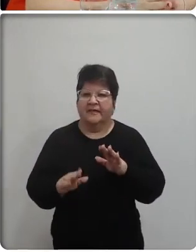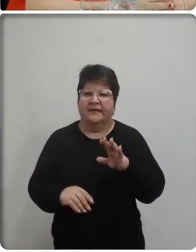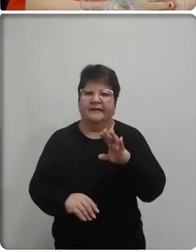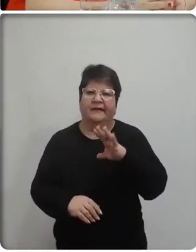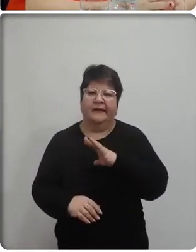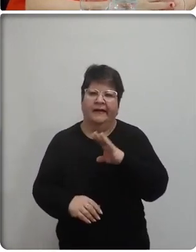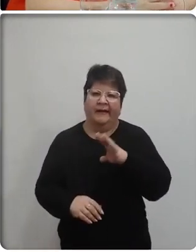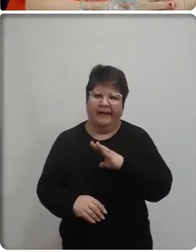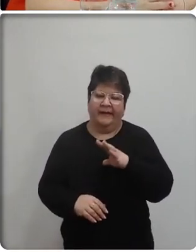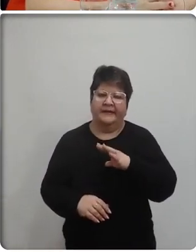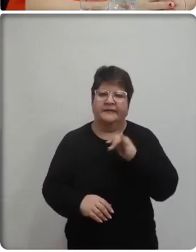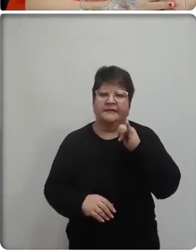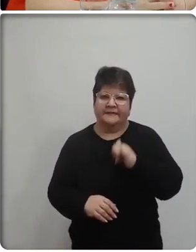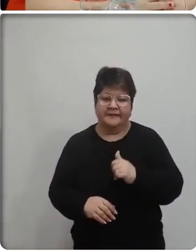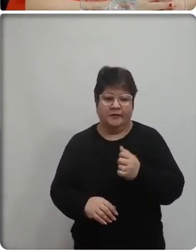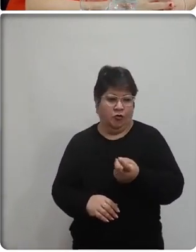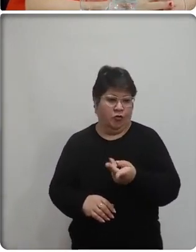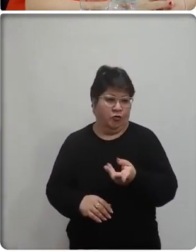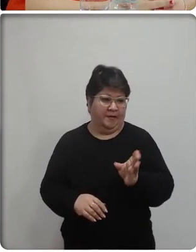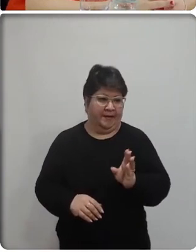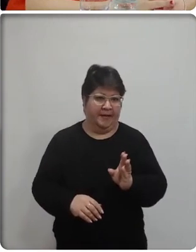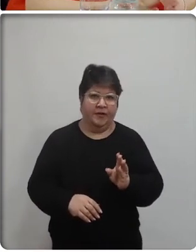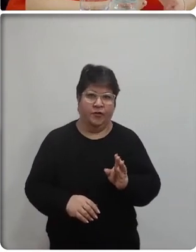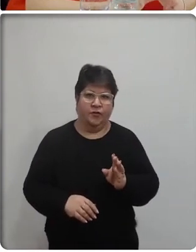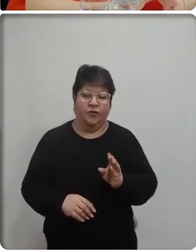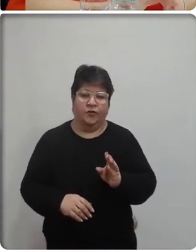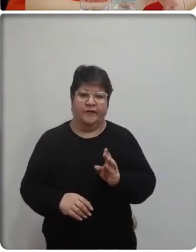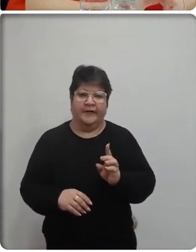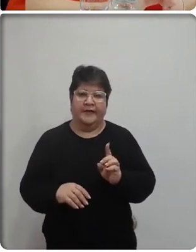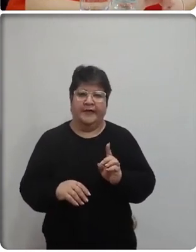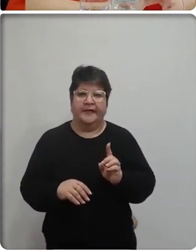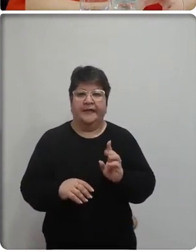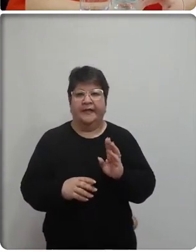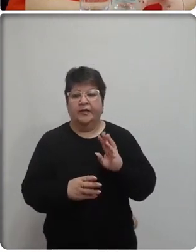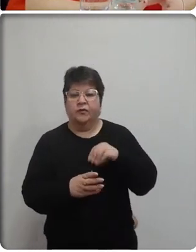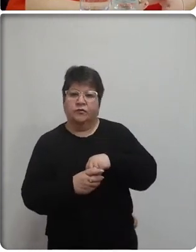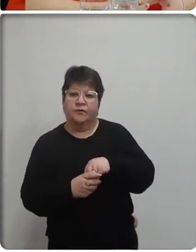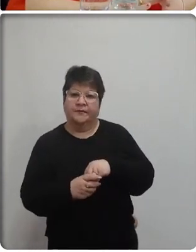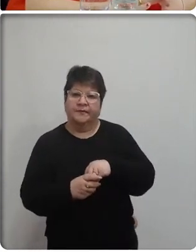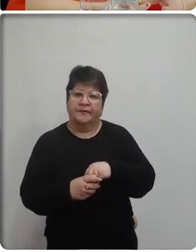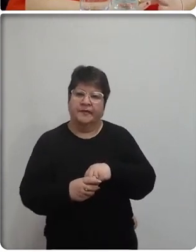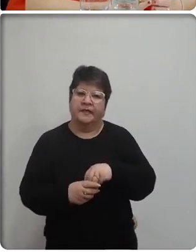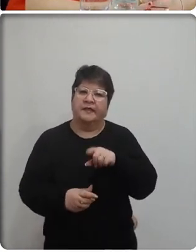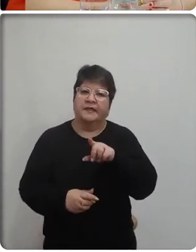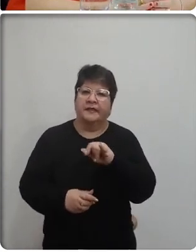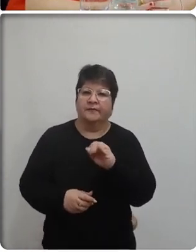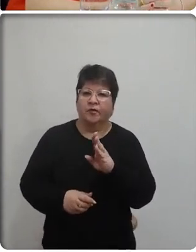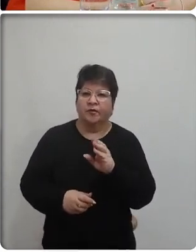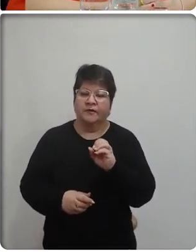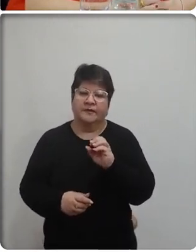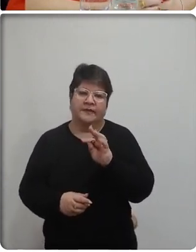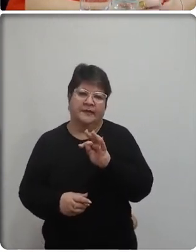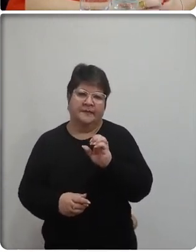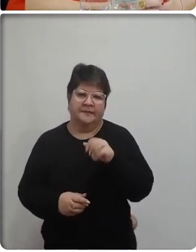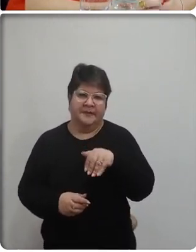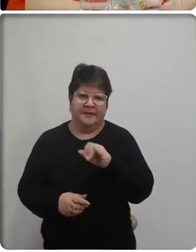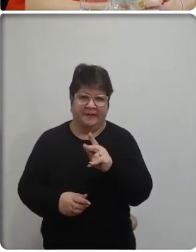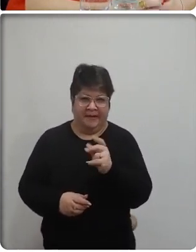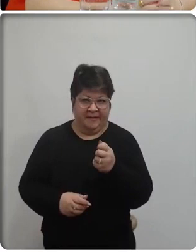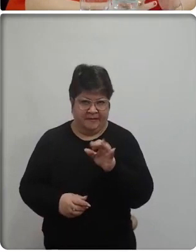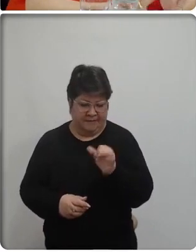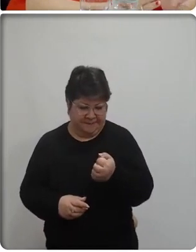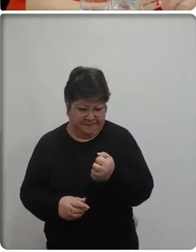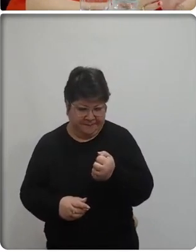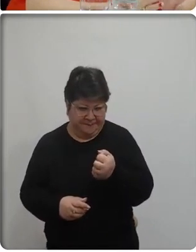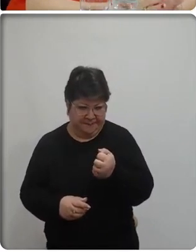hecho el trabajo del costeo de lo que sería la inclusión, sobre todo de la biotinidasa, que hoy por hoy es lo que nos estaría haciendo.